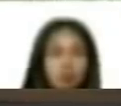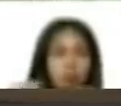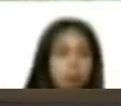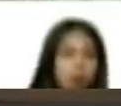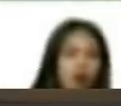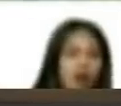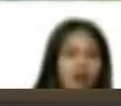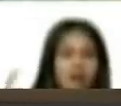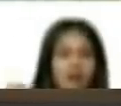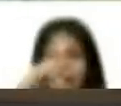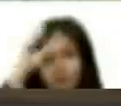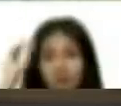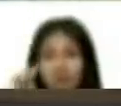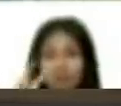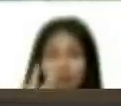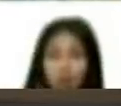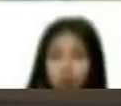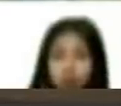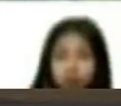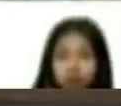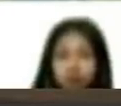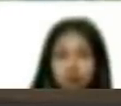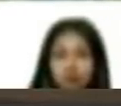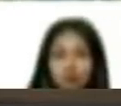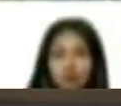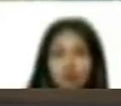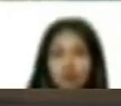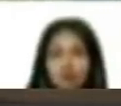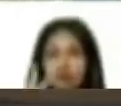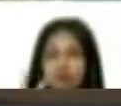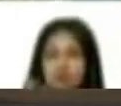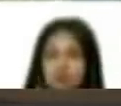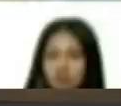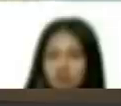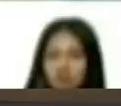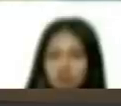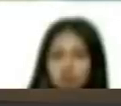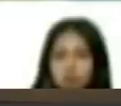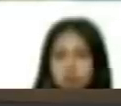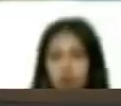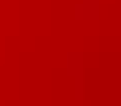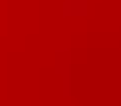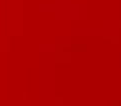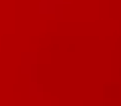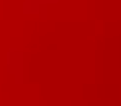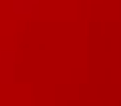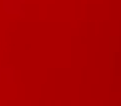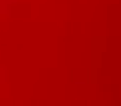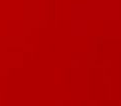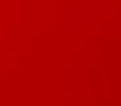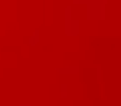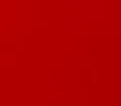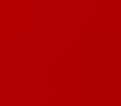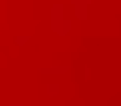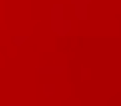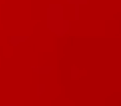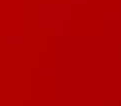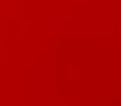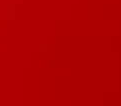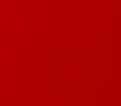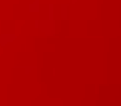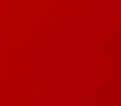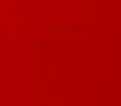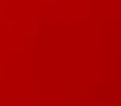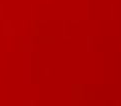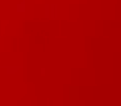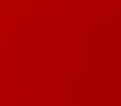Bienvenidos al mejor canal informativo Noticias al Día. Gracias por estar acá. Antes de comenzar, los invito rápidamente a suscribirse a este canal y